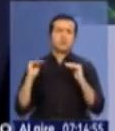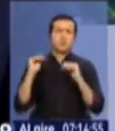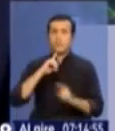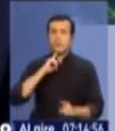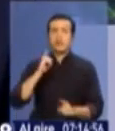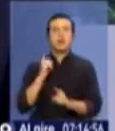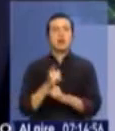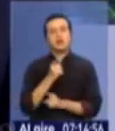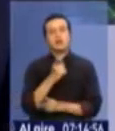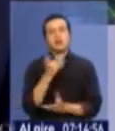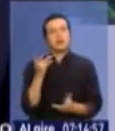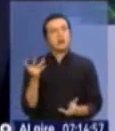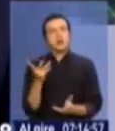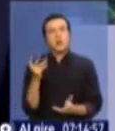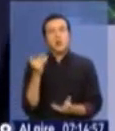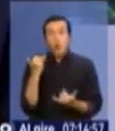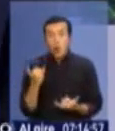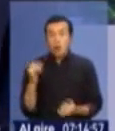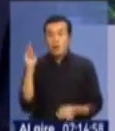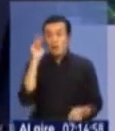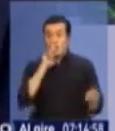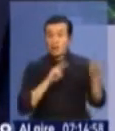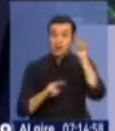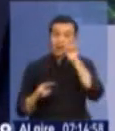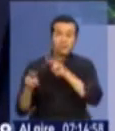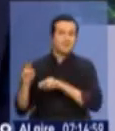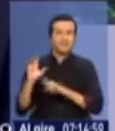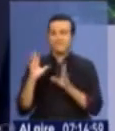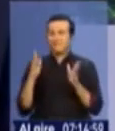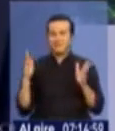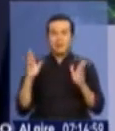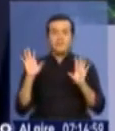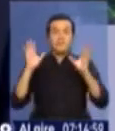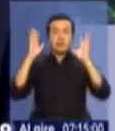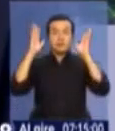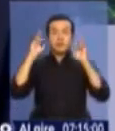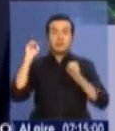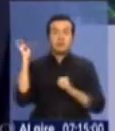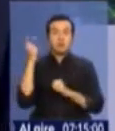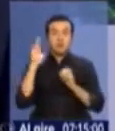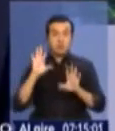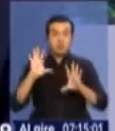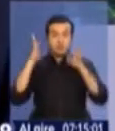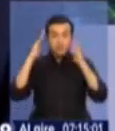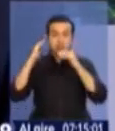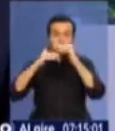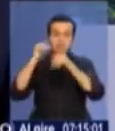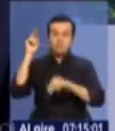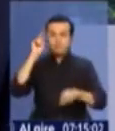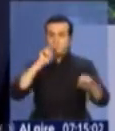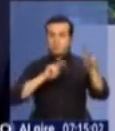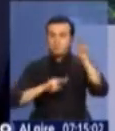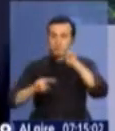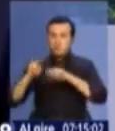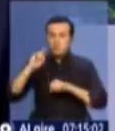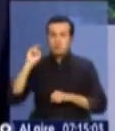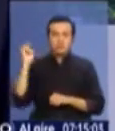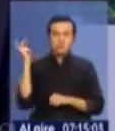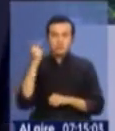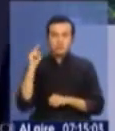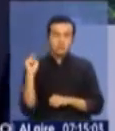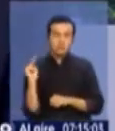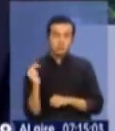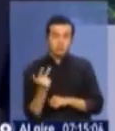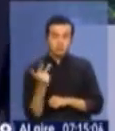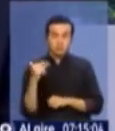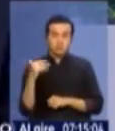devaluar todavía ya con el segundo festival vamos a poder evaluar cómo es el segundo y el tercero bien en